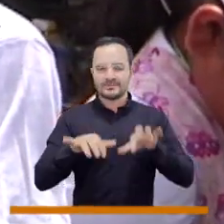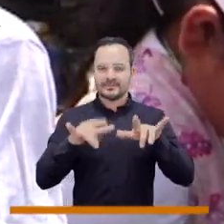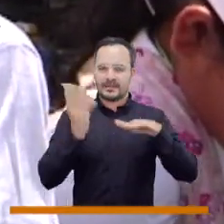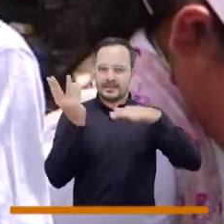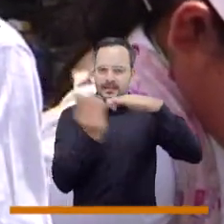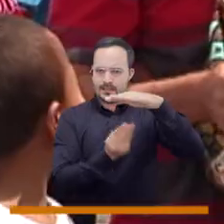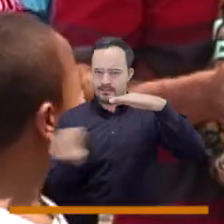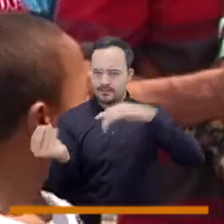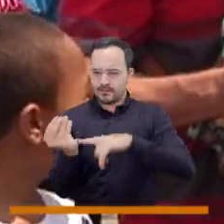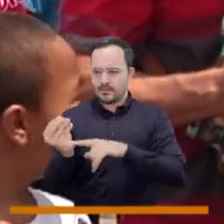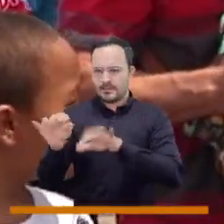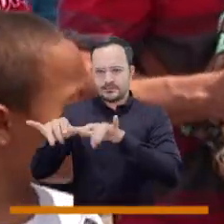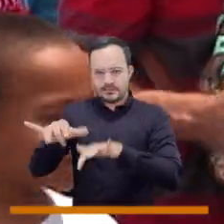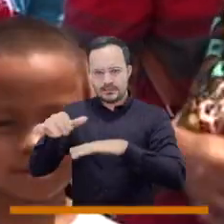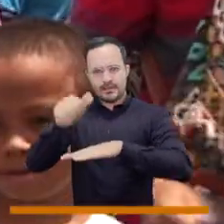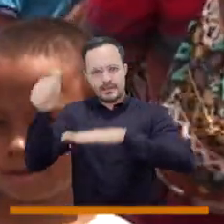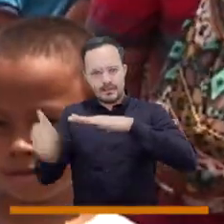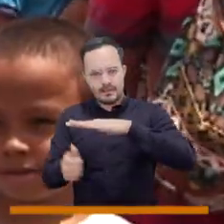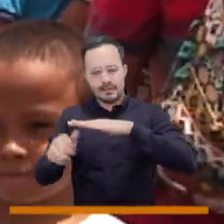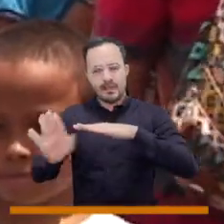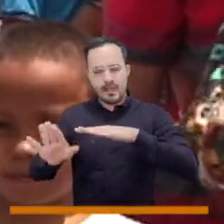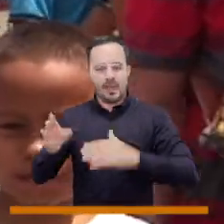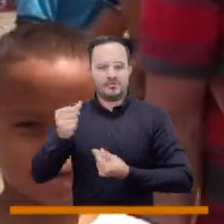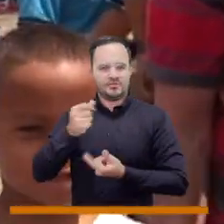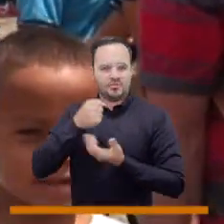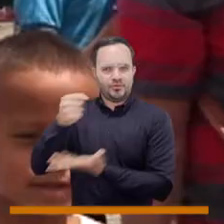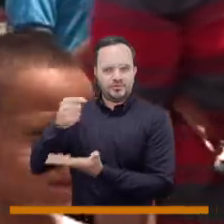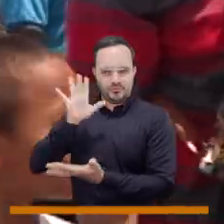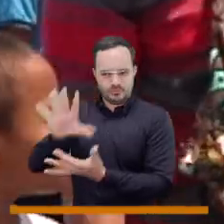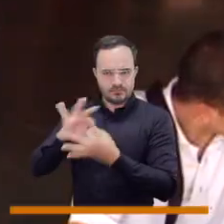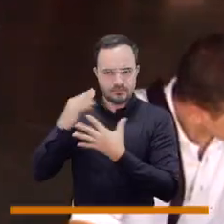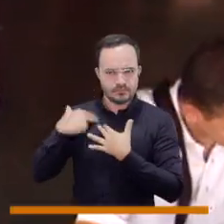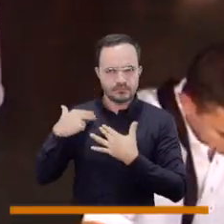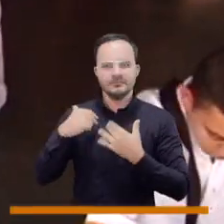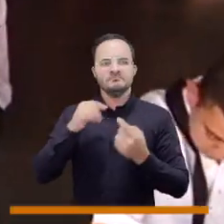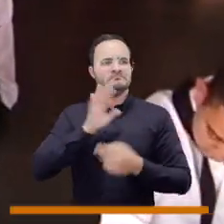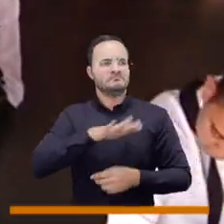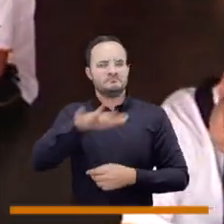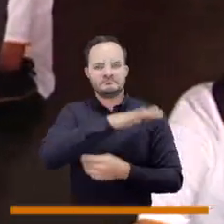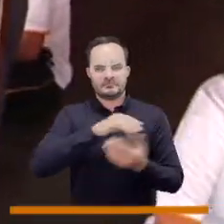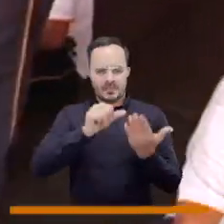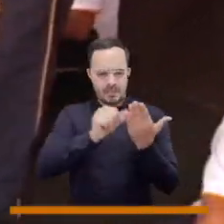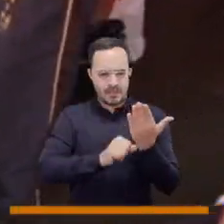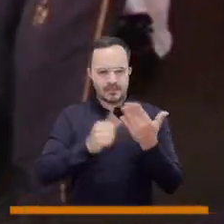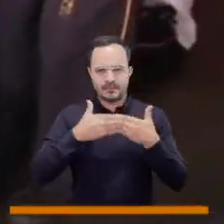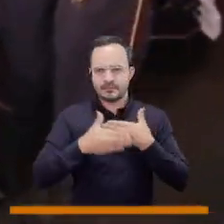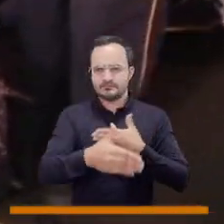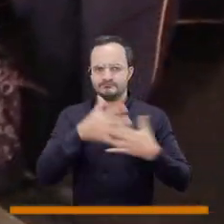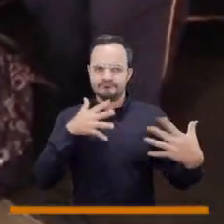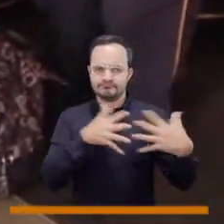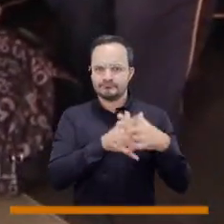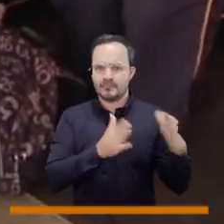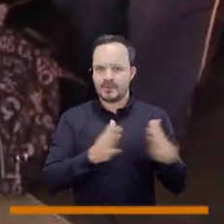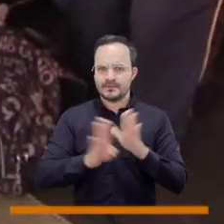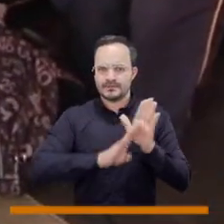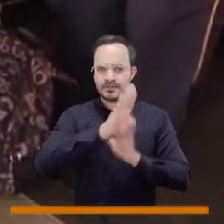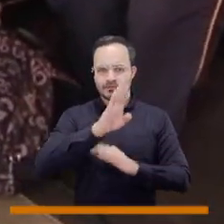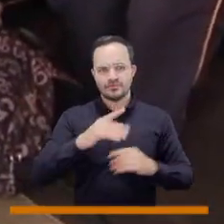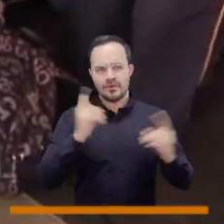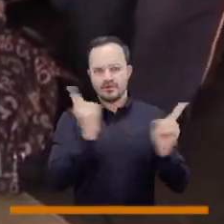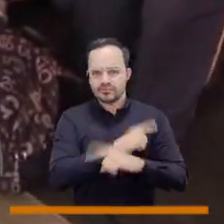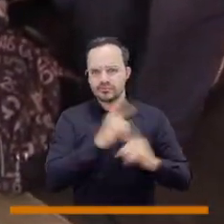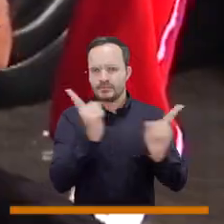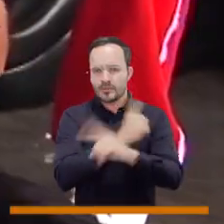subsecretaría con presupuesto propio, que tenga una agenda dentro de los planes de desarrollo de los próximos